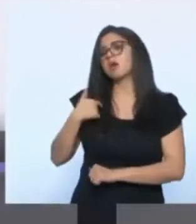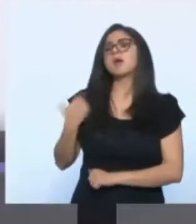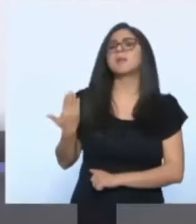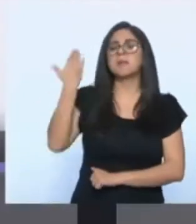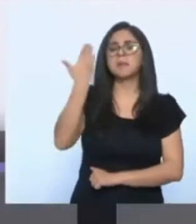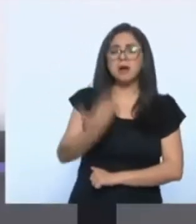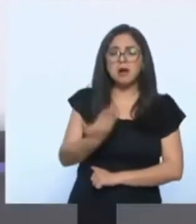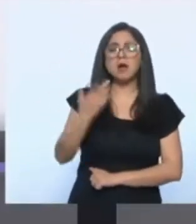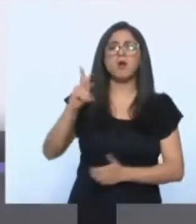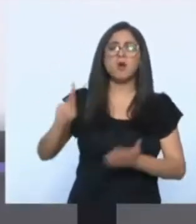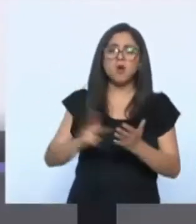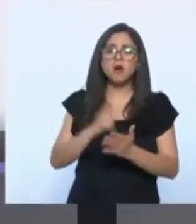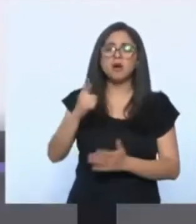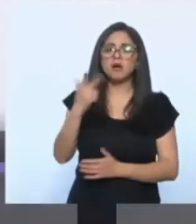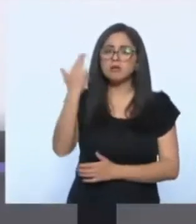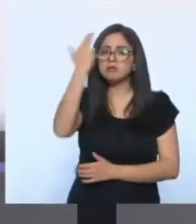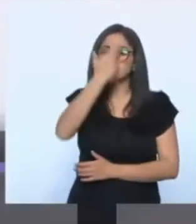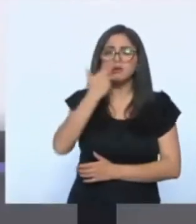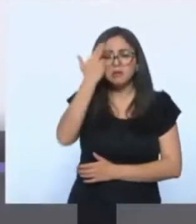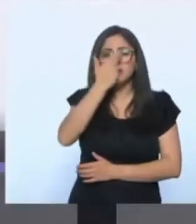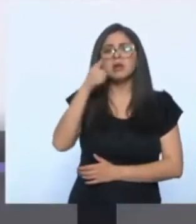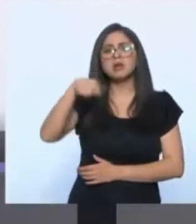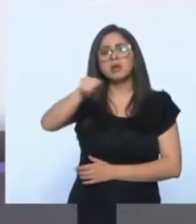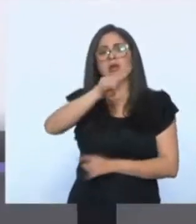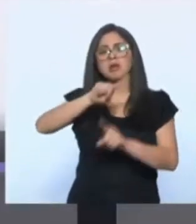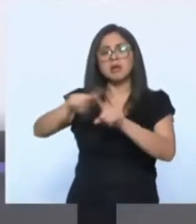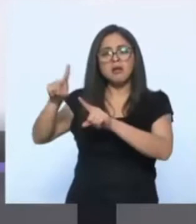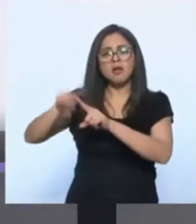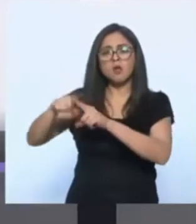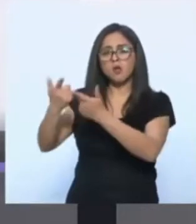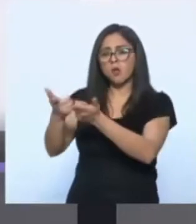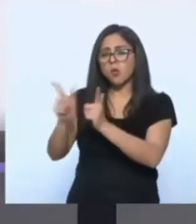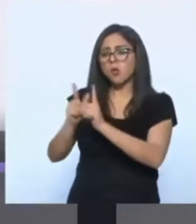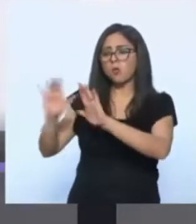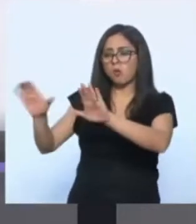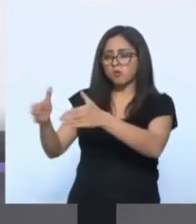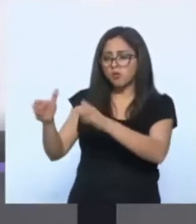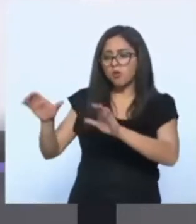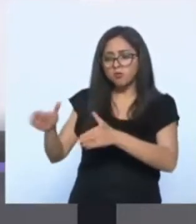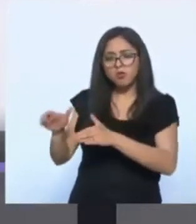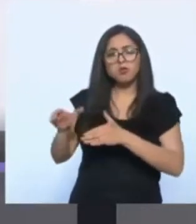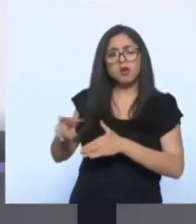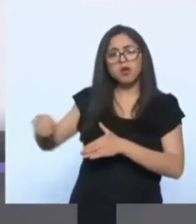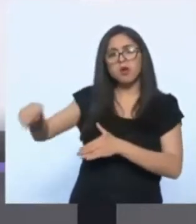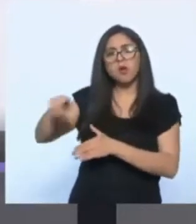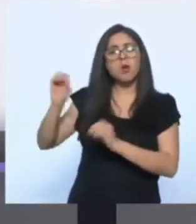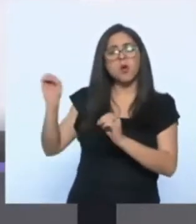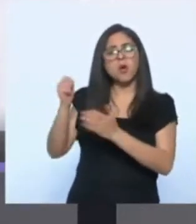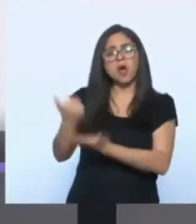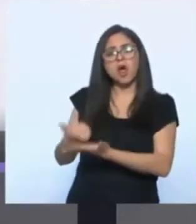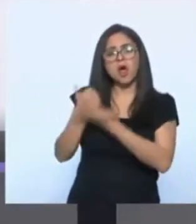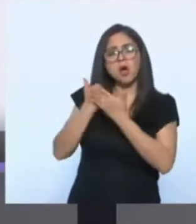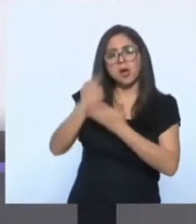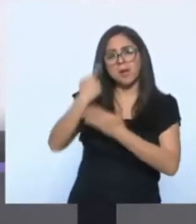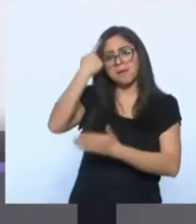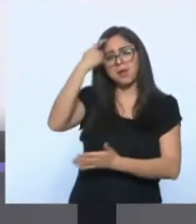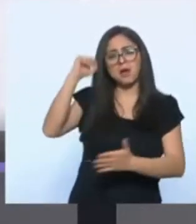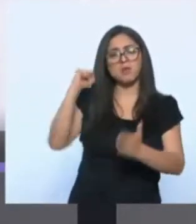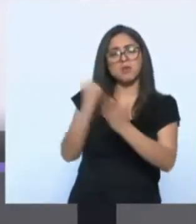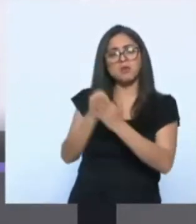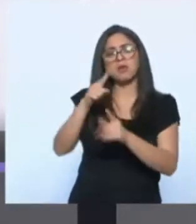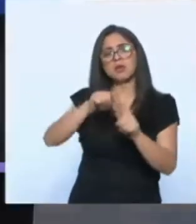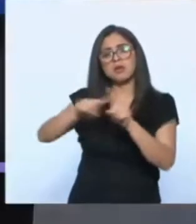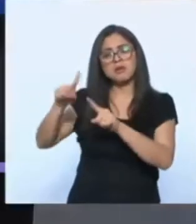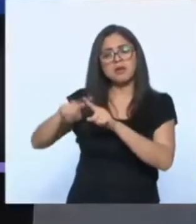haga una excitativa a las comisiones que no están ayudando a fluir con las iniciativas de género. ¿Y